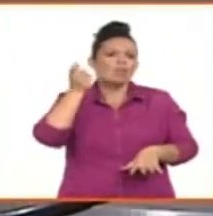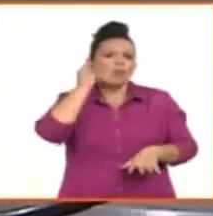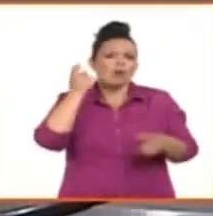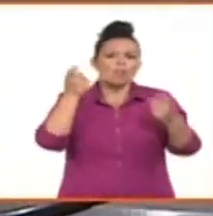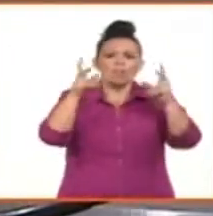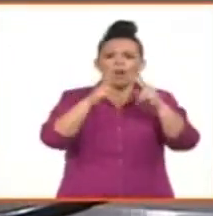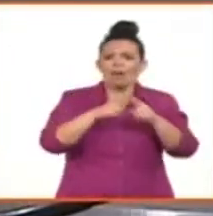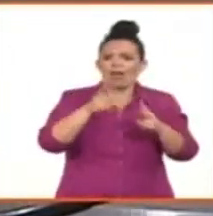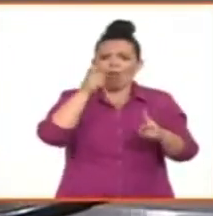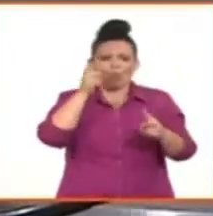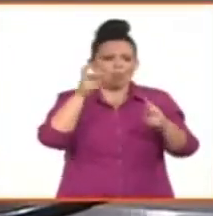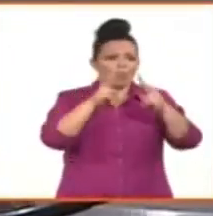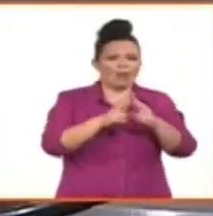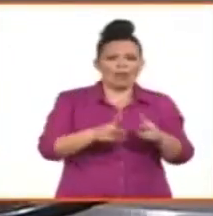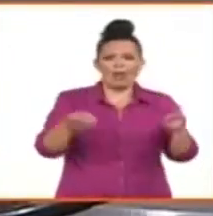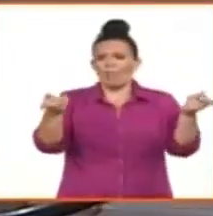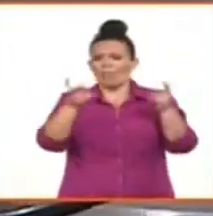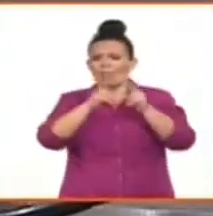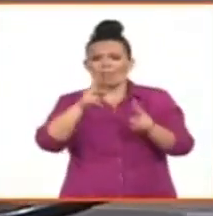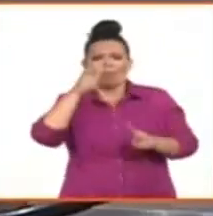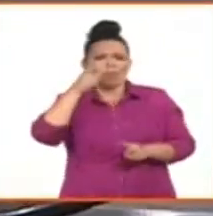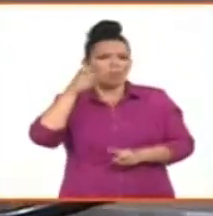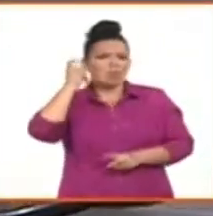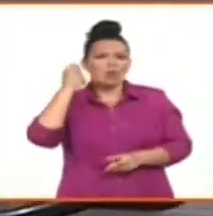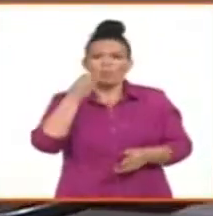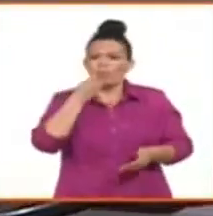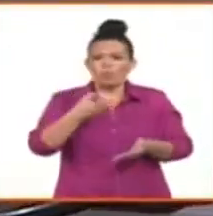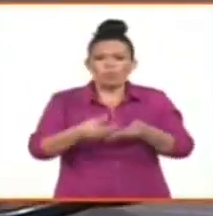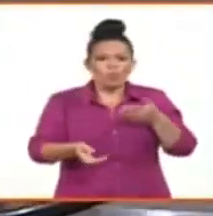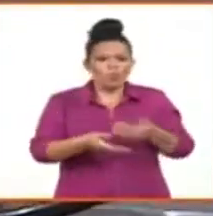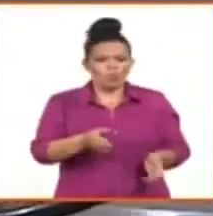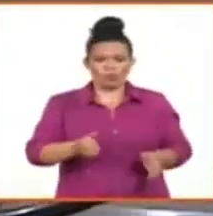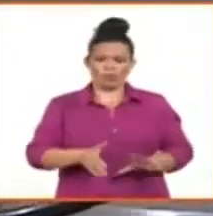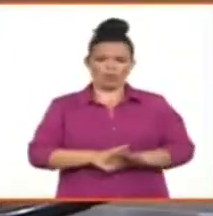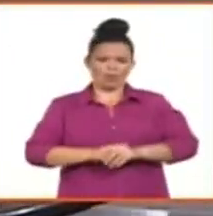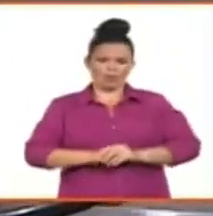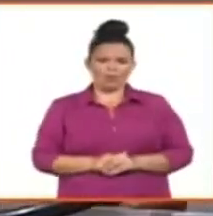independientemente de cualquier elemento con el que actualmente se quiera utilizar para excluir.